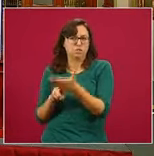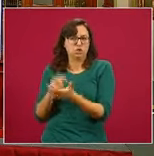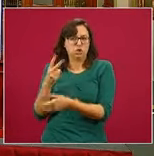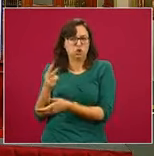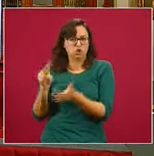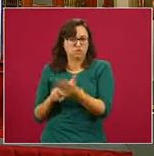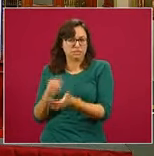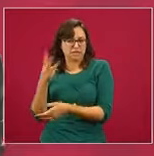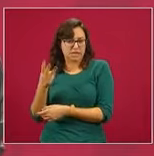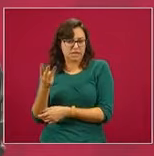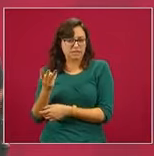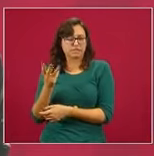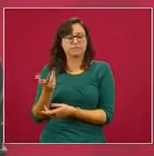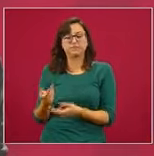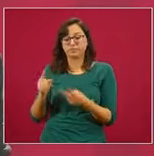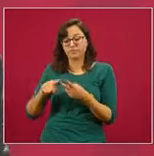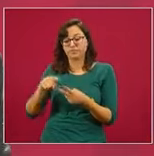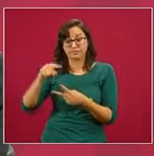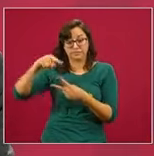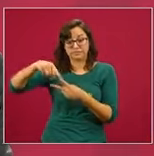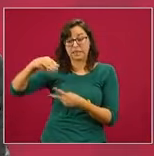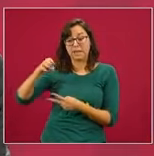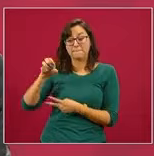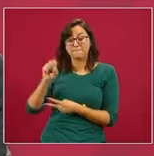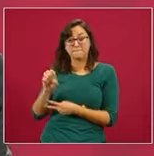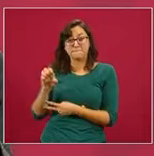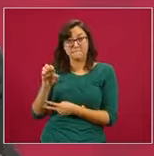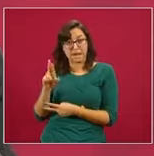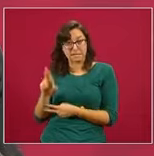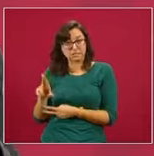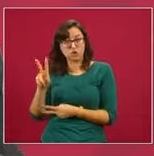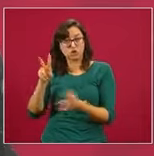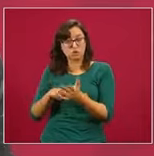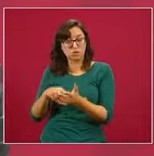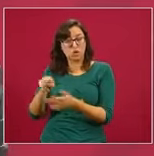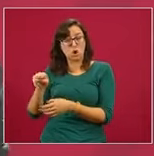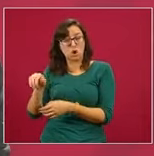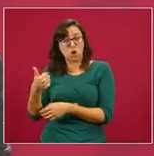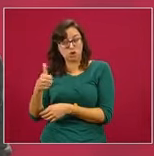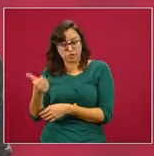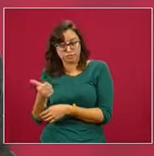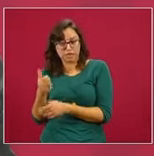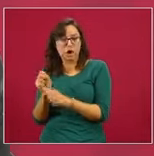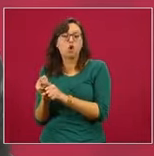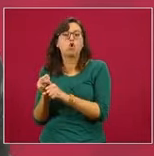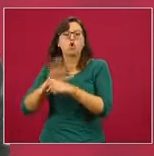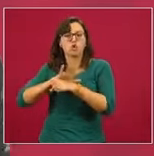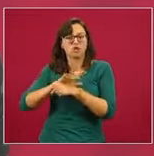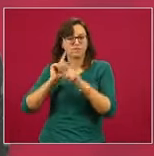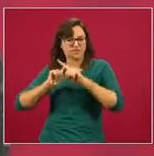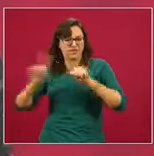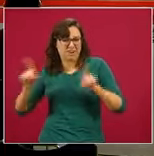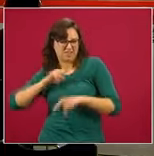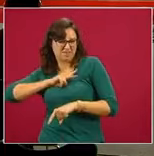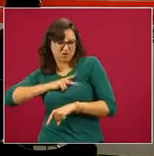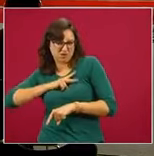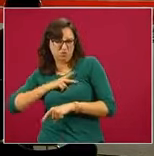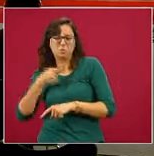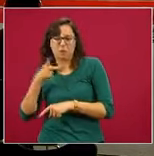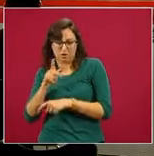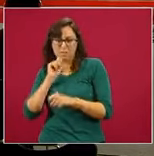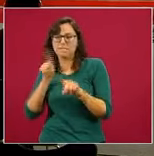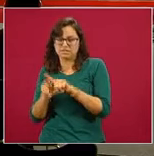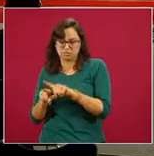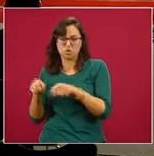2002-2003, y el MERS estuvo en 2011, y a partir de ahí se hizo desarrollo tecnológico, se quedó un poco estancado porque ya no había